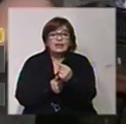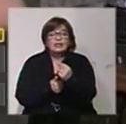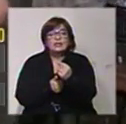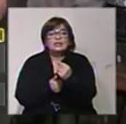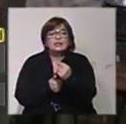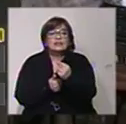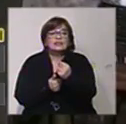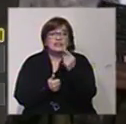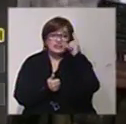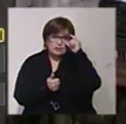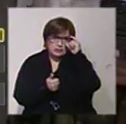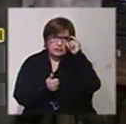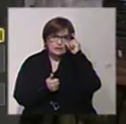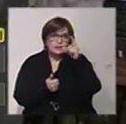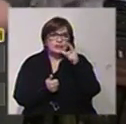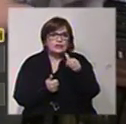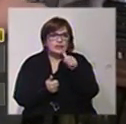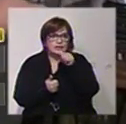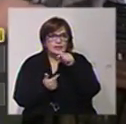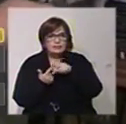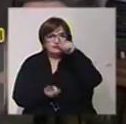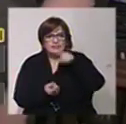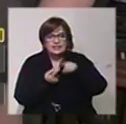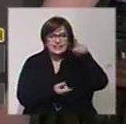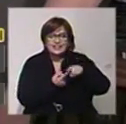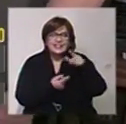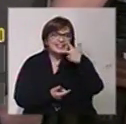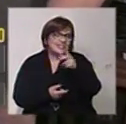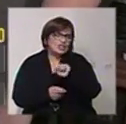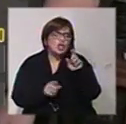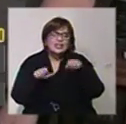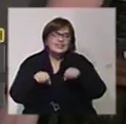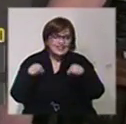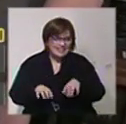¿Decís cómo él se fue? Pienso que se fue en cuatro patas, se tomó tres botellas de vino. No, tomó cerveza.